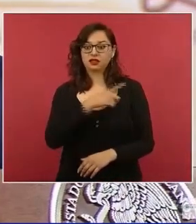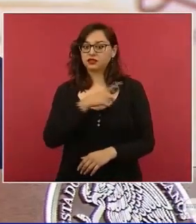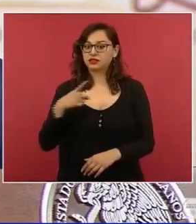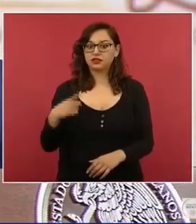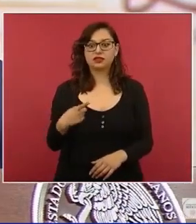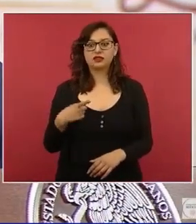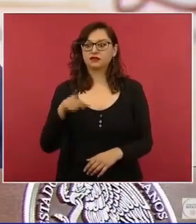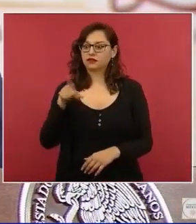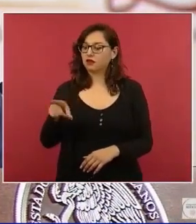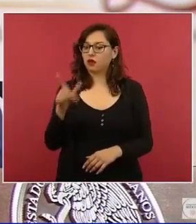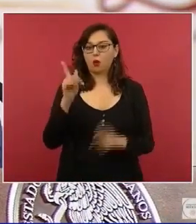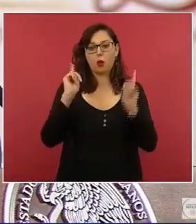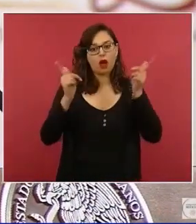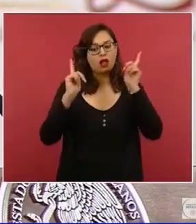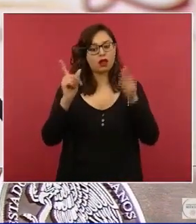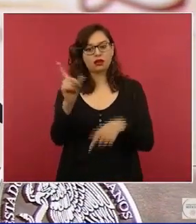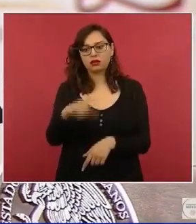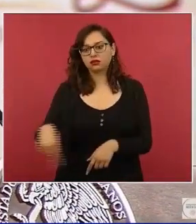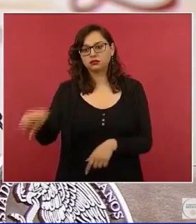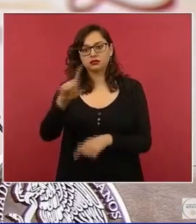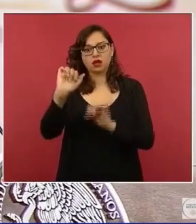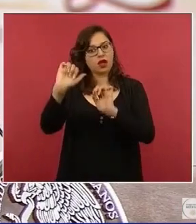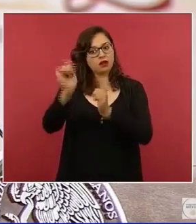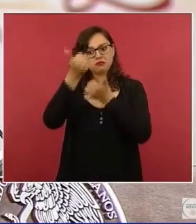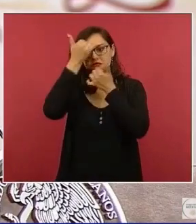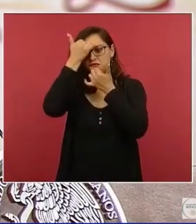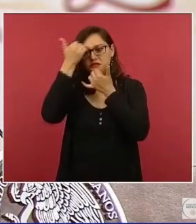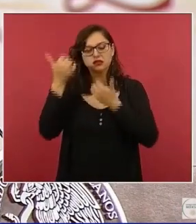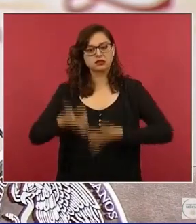los legisladores